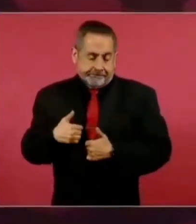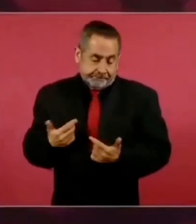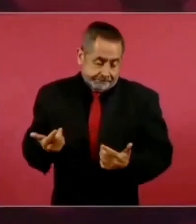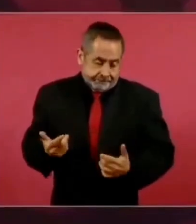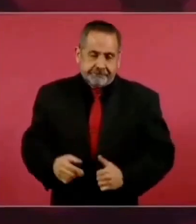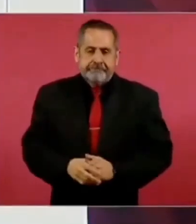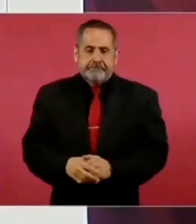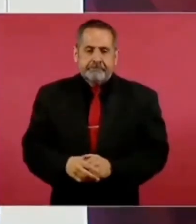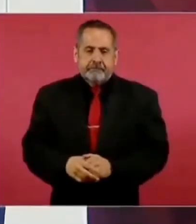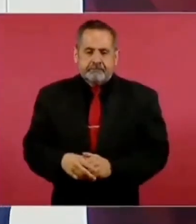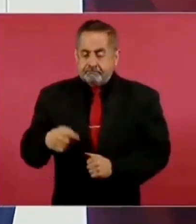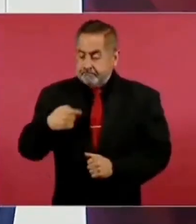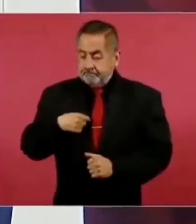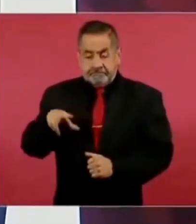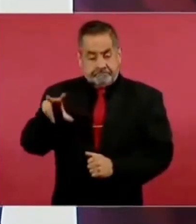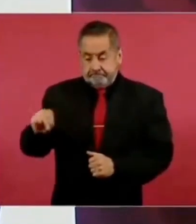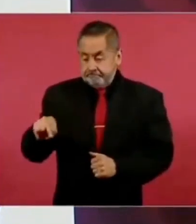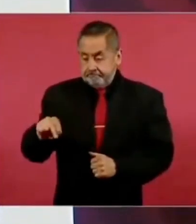y dice no.